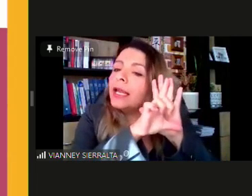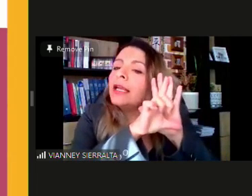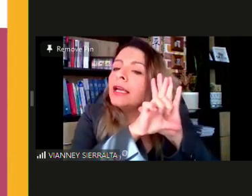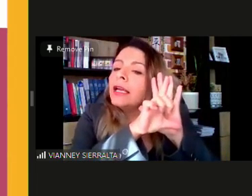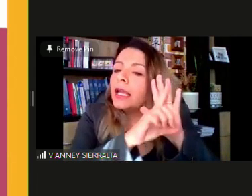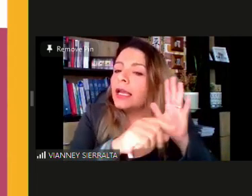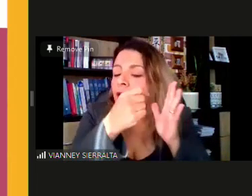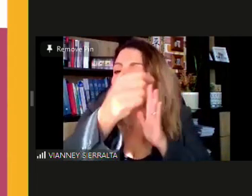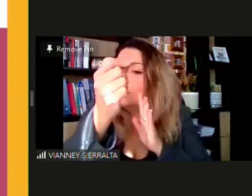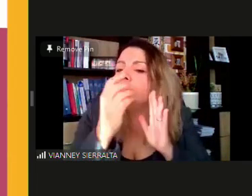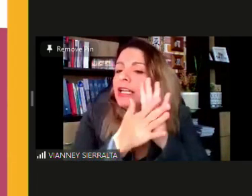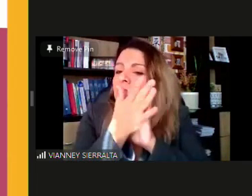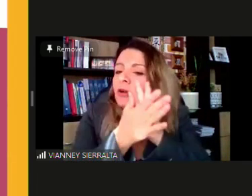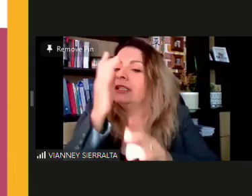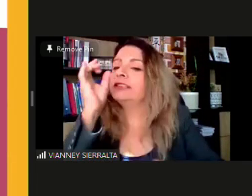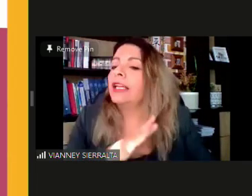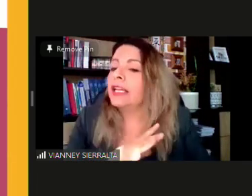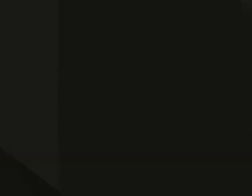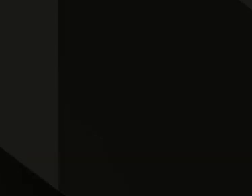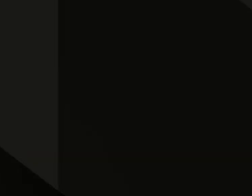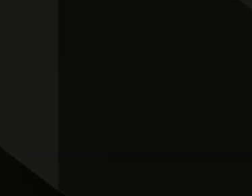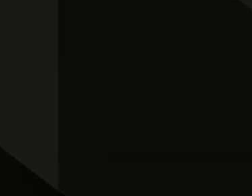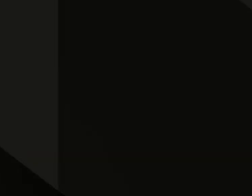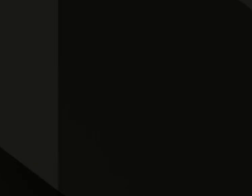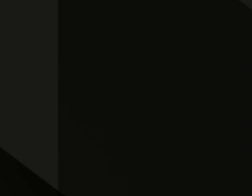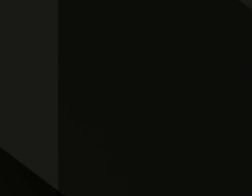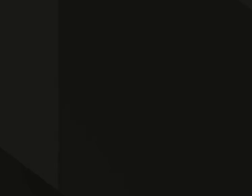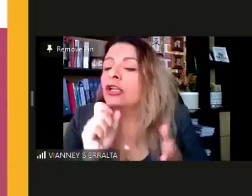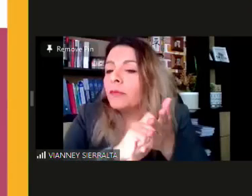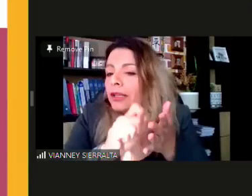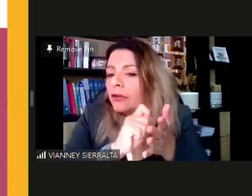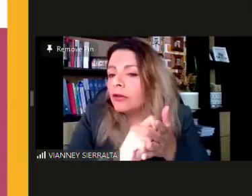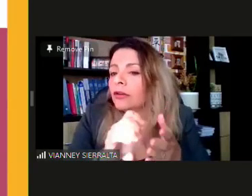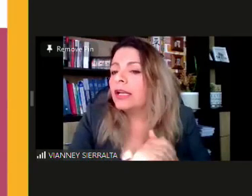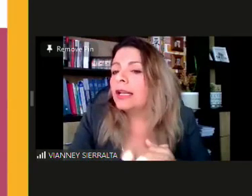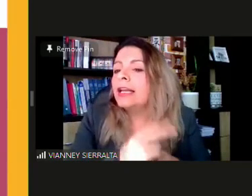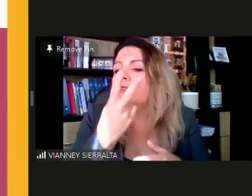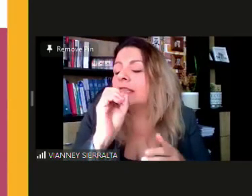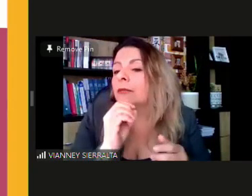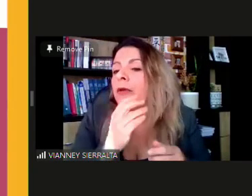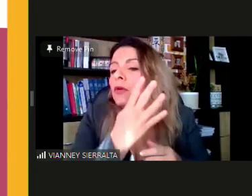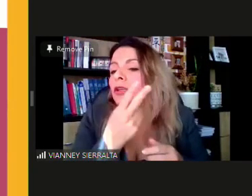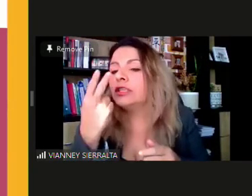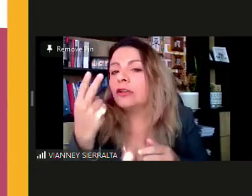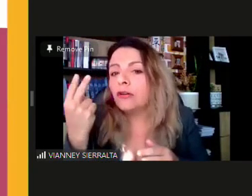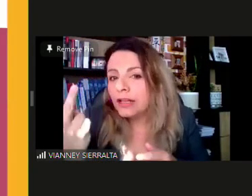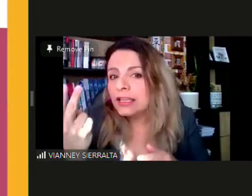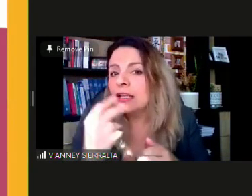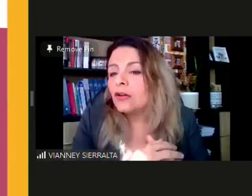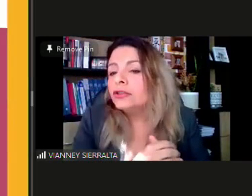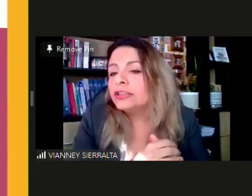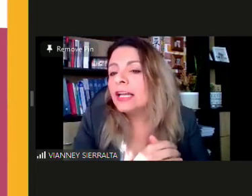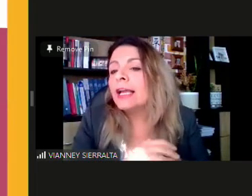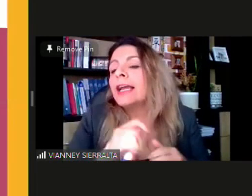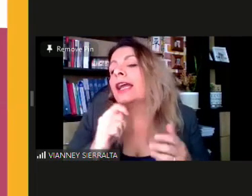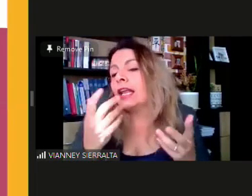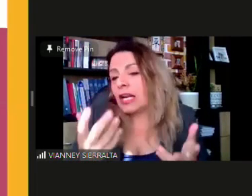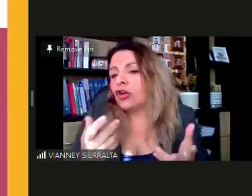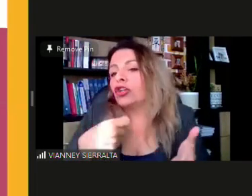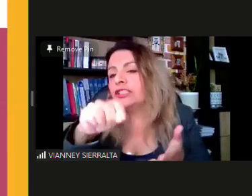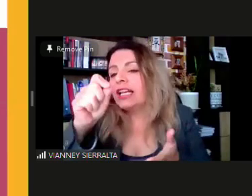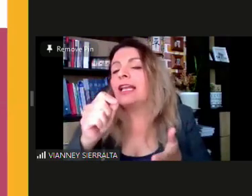una ley que reconoce la lengua de señas chilena, ¿ya? Tomando nota, la ley 20.422